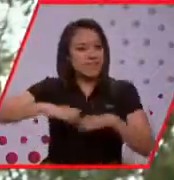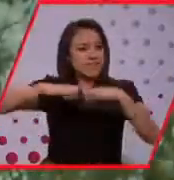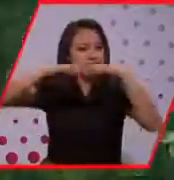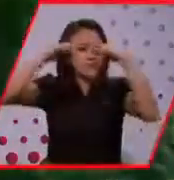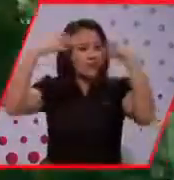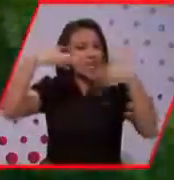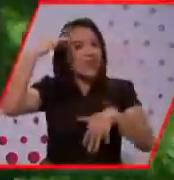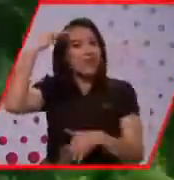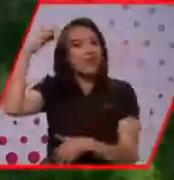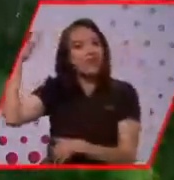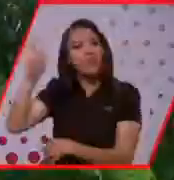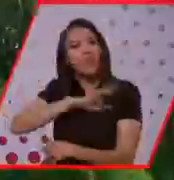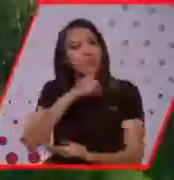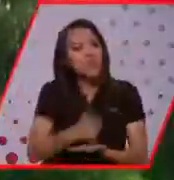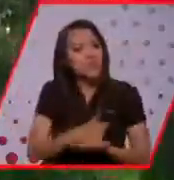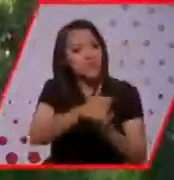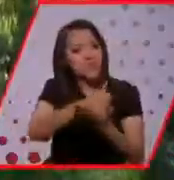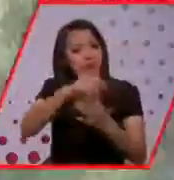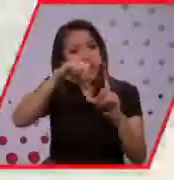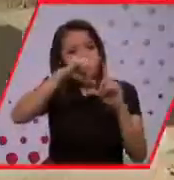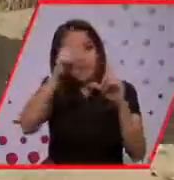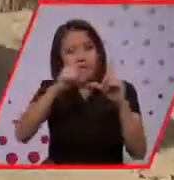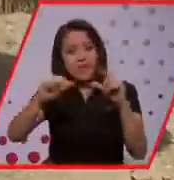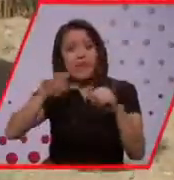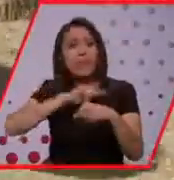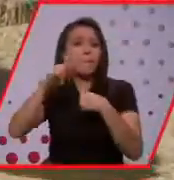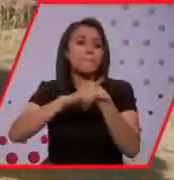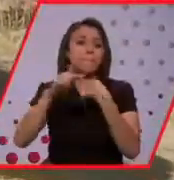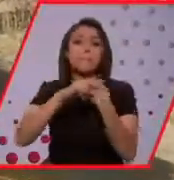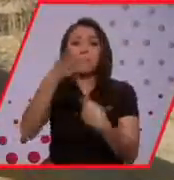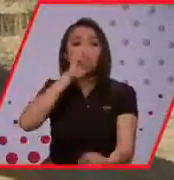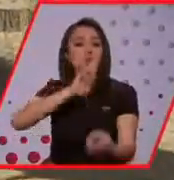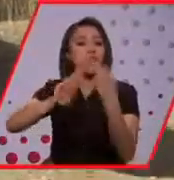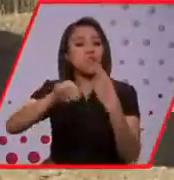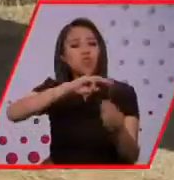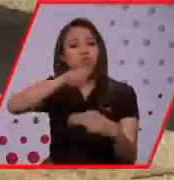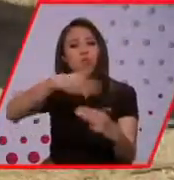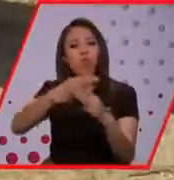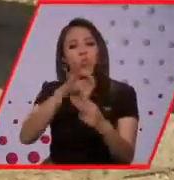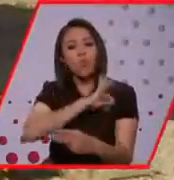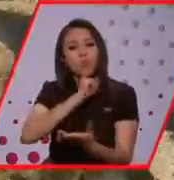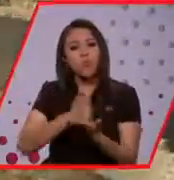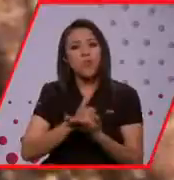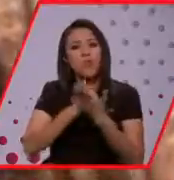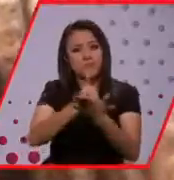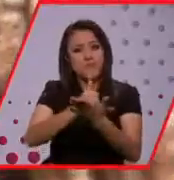así contribuir con nuestro planeta, con nuestro mundo, pero sobre todo,